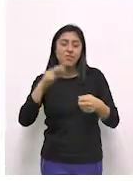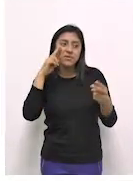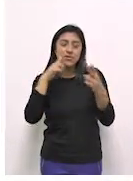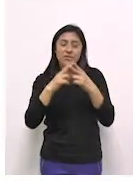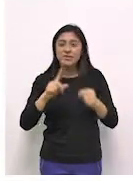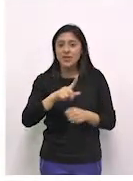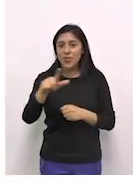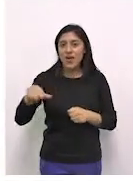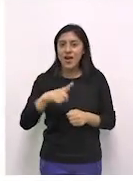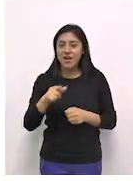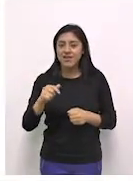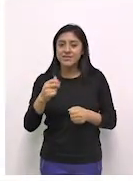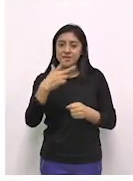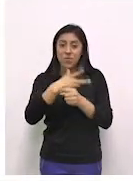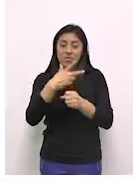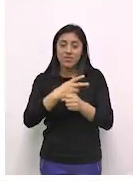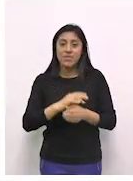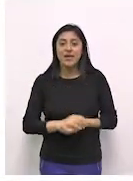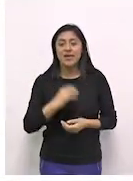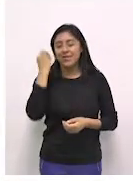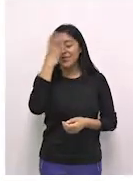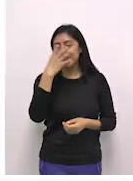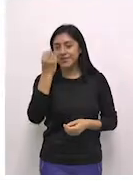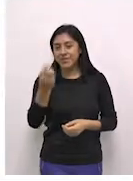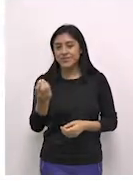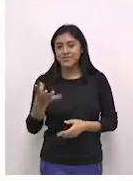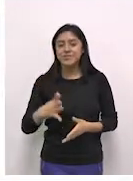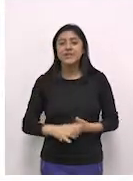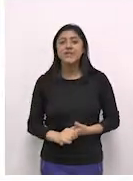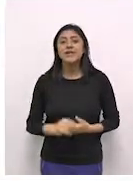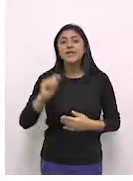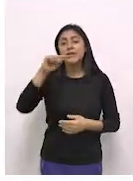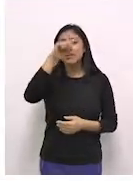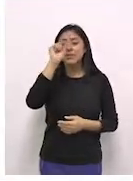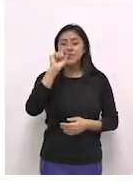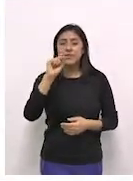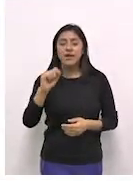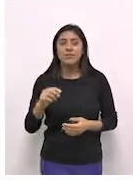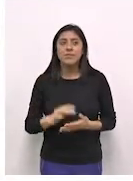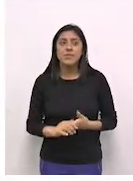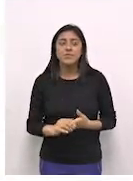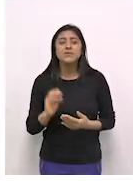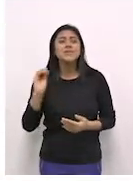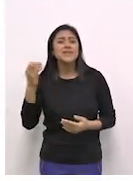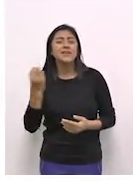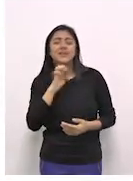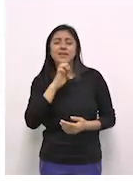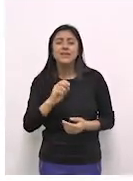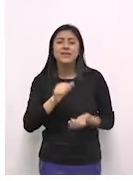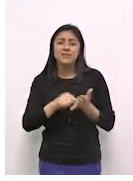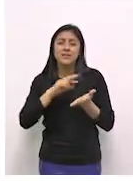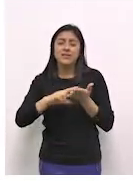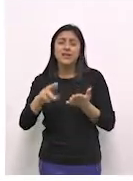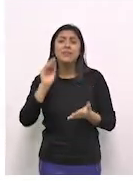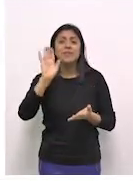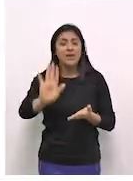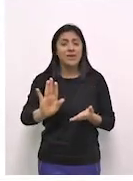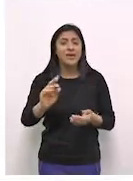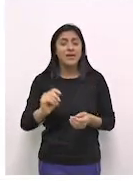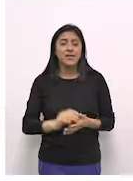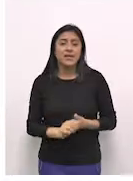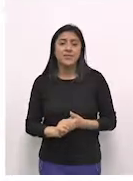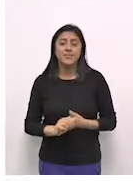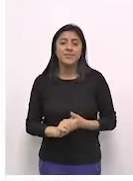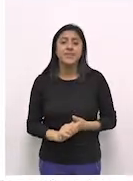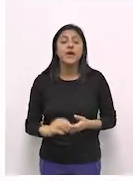de fuera. Al preguntarle qué significa RENAP en su vida y cuáles son las tres palabras con las que resume